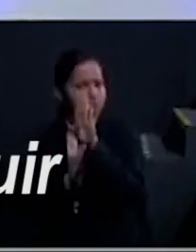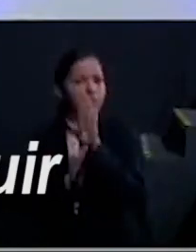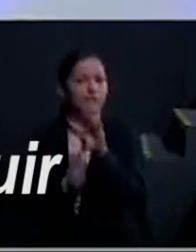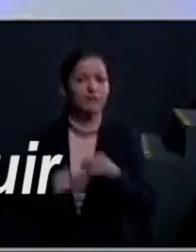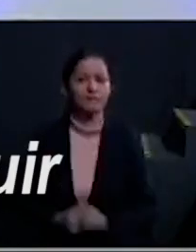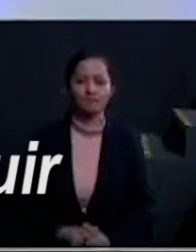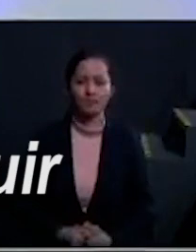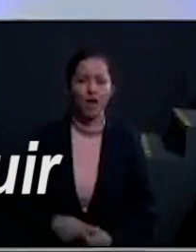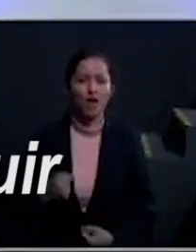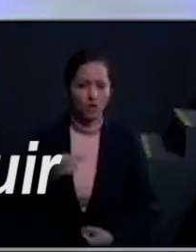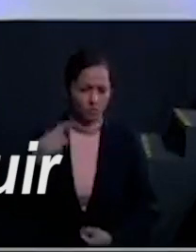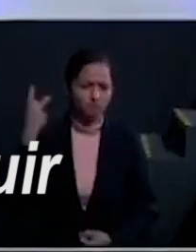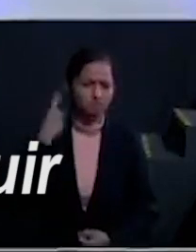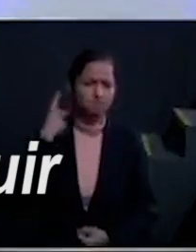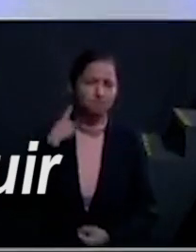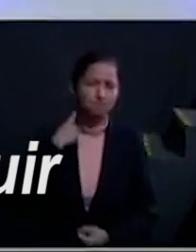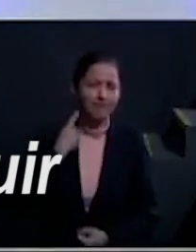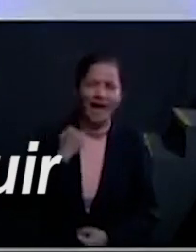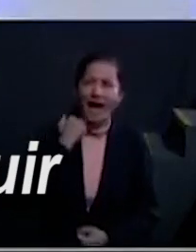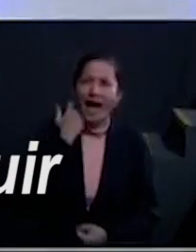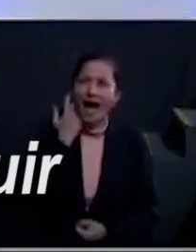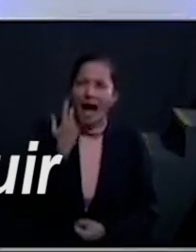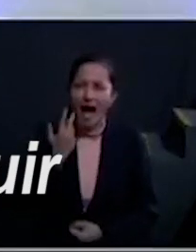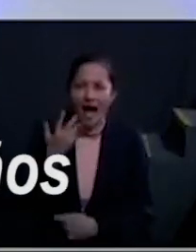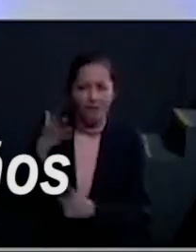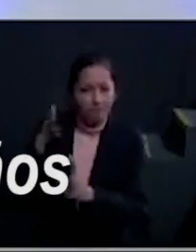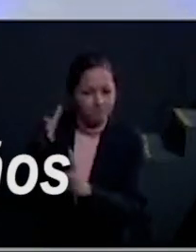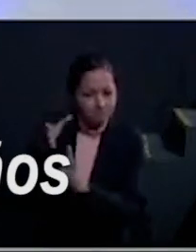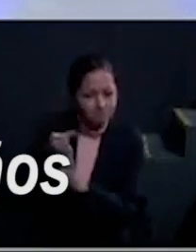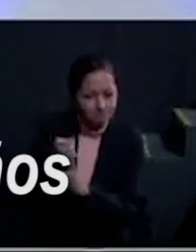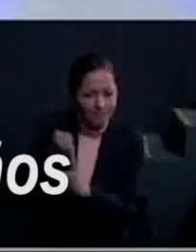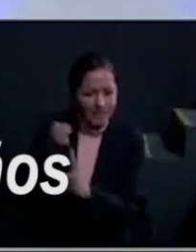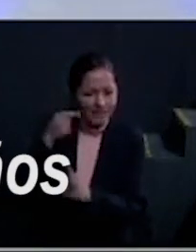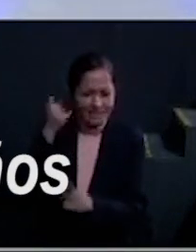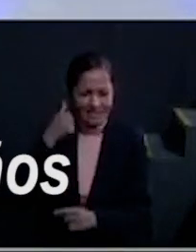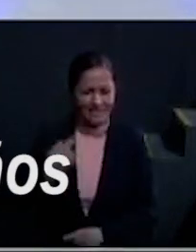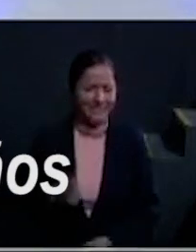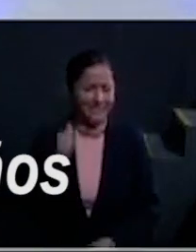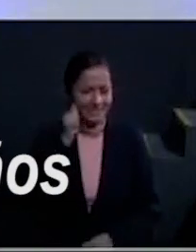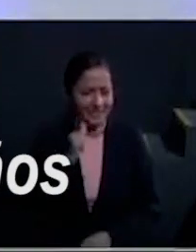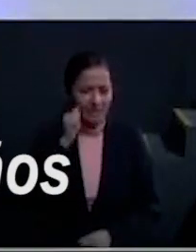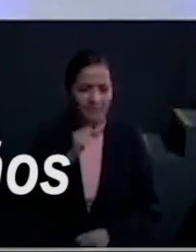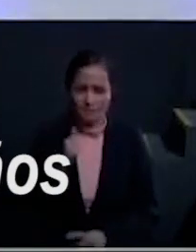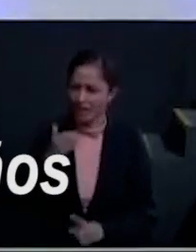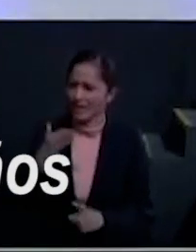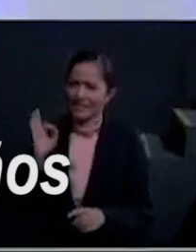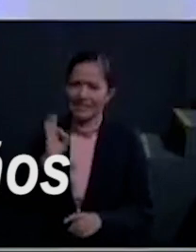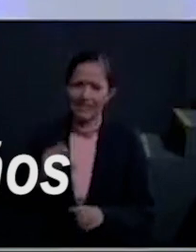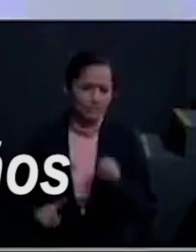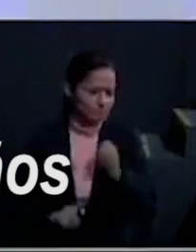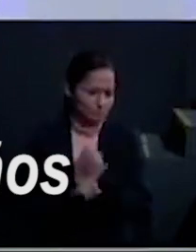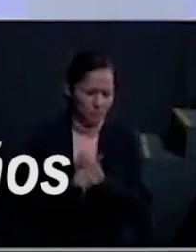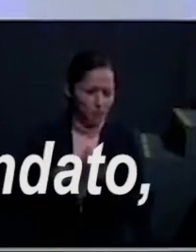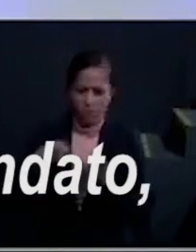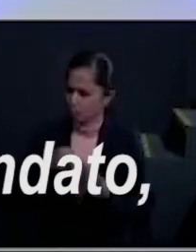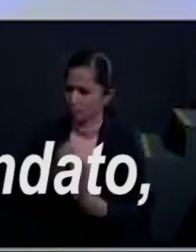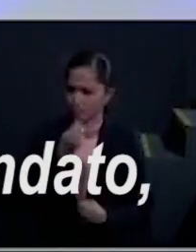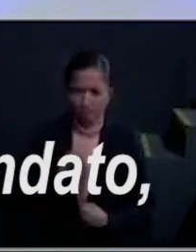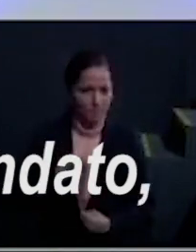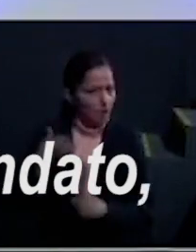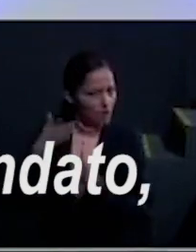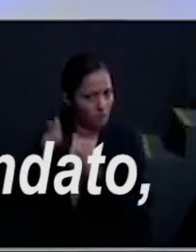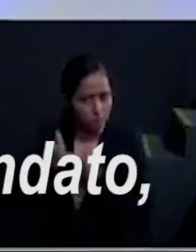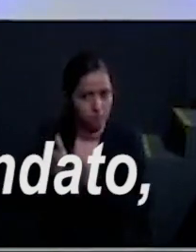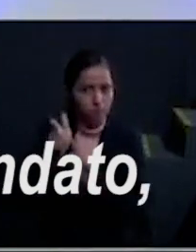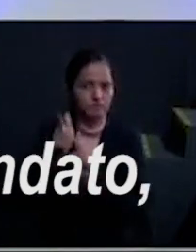vocación política siempre me ha impulsado a seguir adelante a pesar de los obstáculos. Hace algunos años